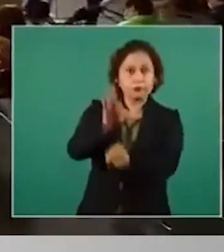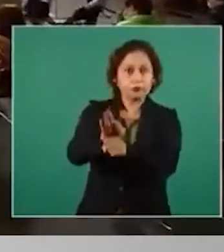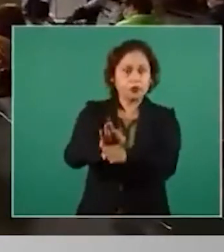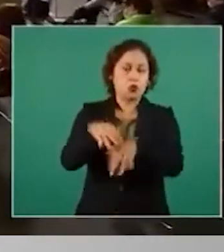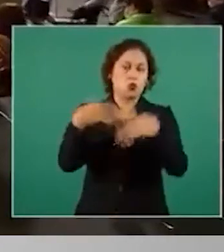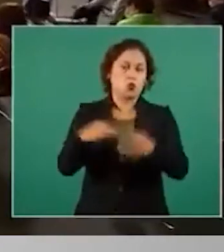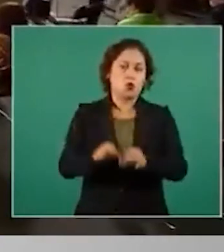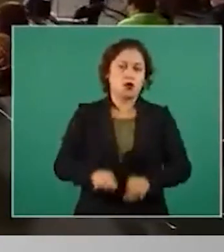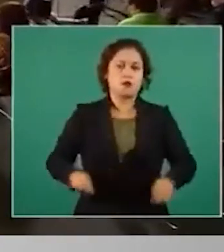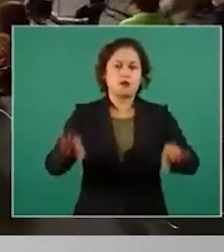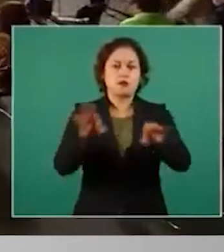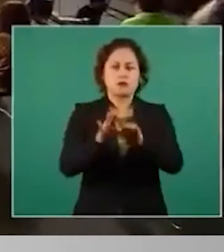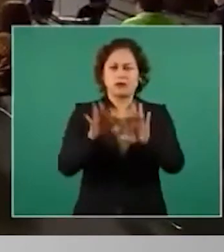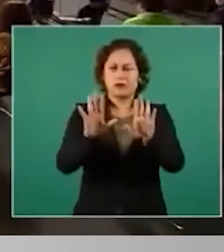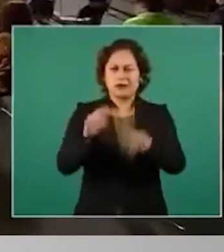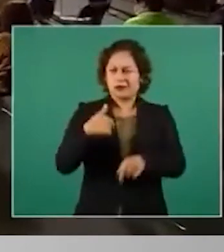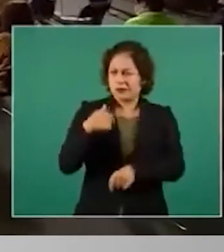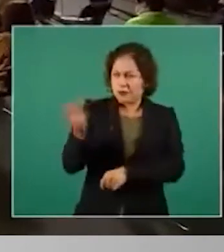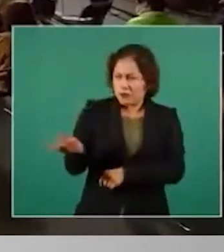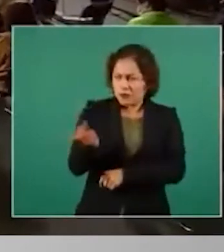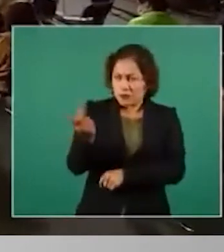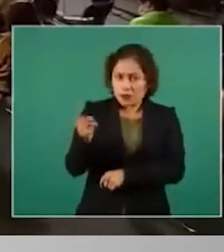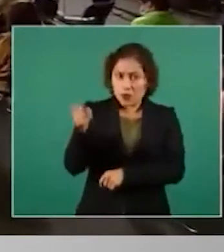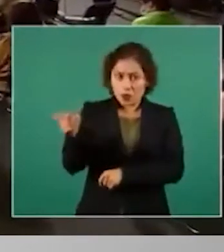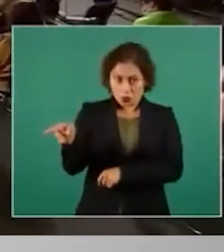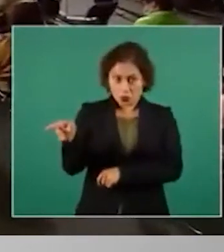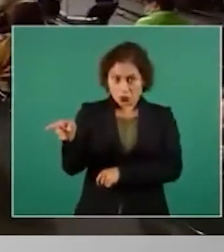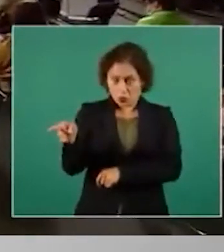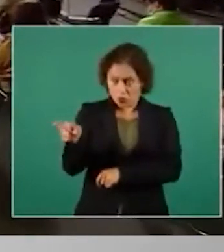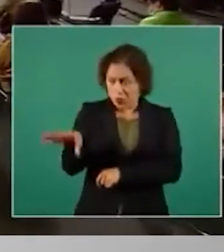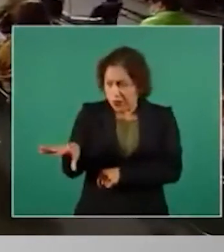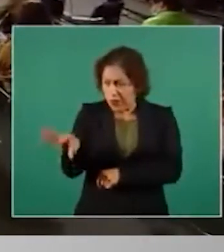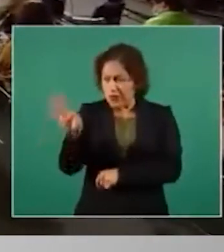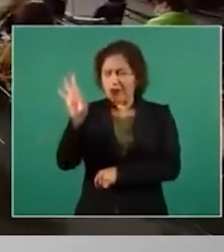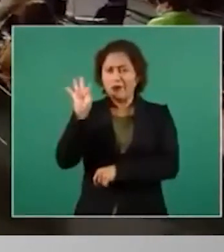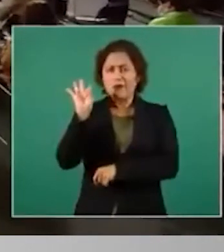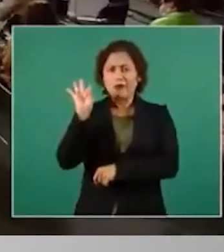ahí el tuit que puso el